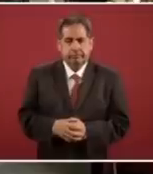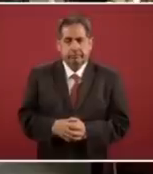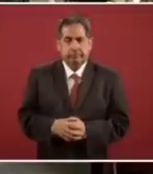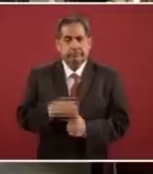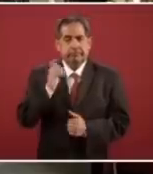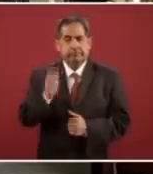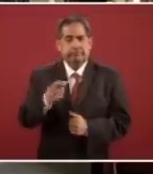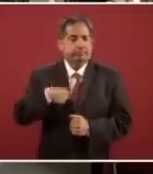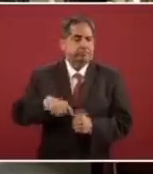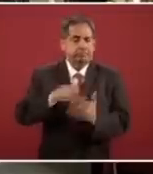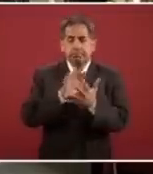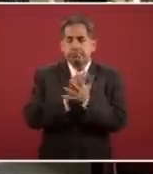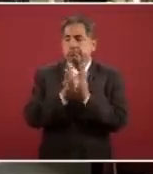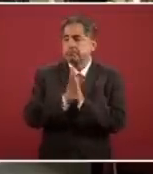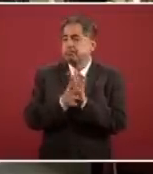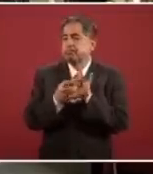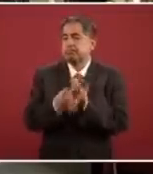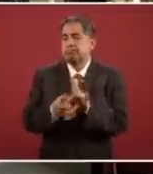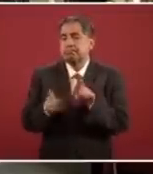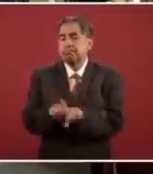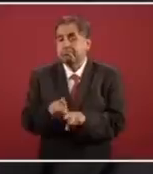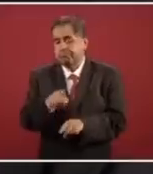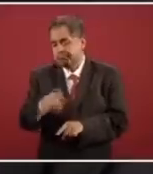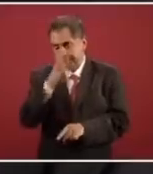porque seríamos cómplices.